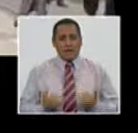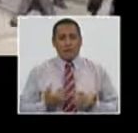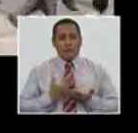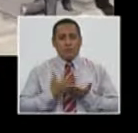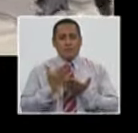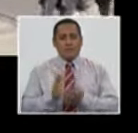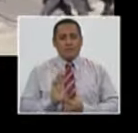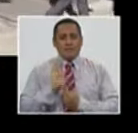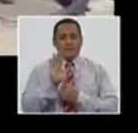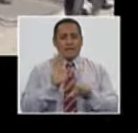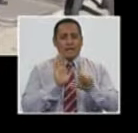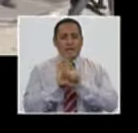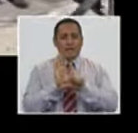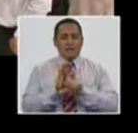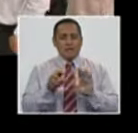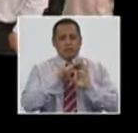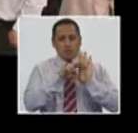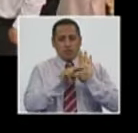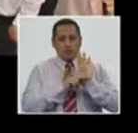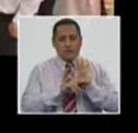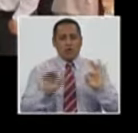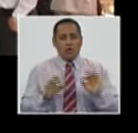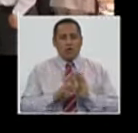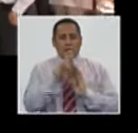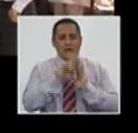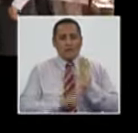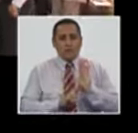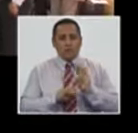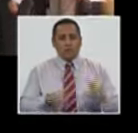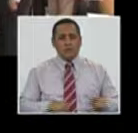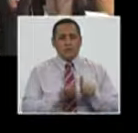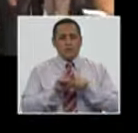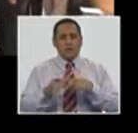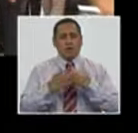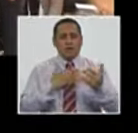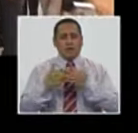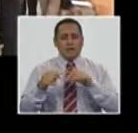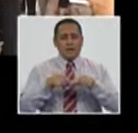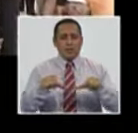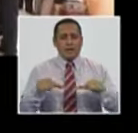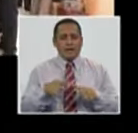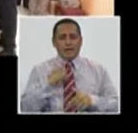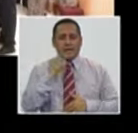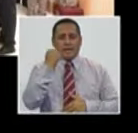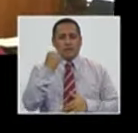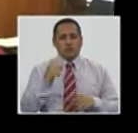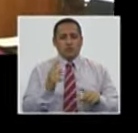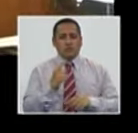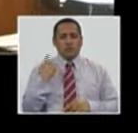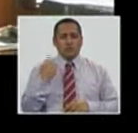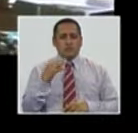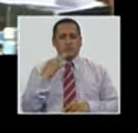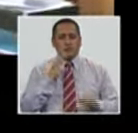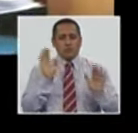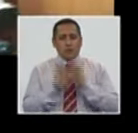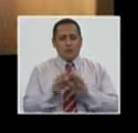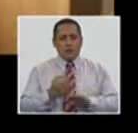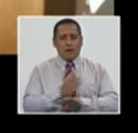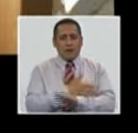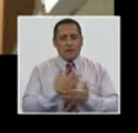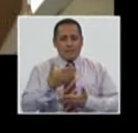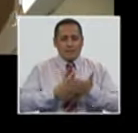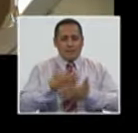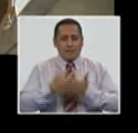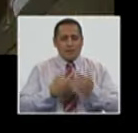con la aplicación de leyes normativas o reglamentos en cualquier materia del derecho no siempre cercanas